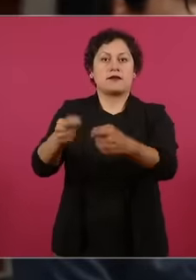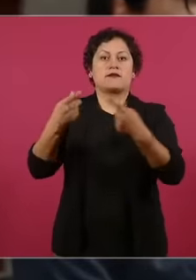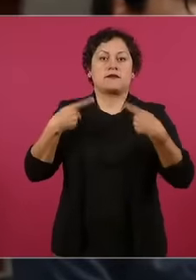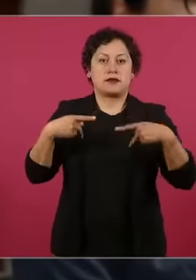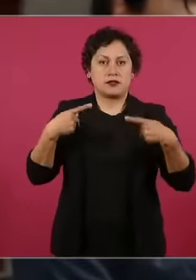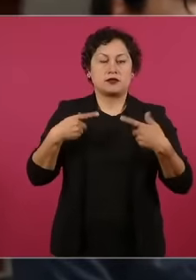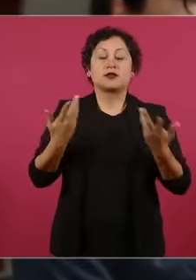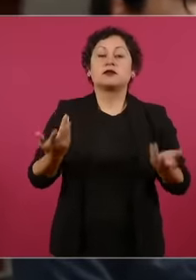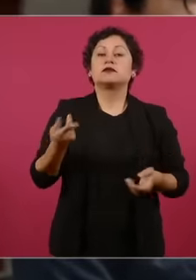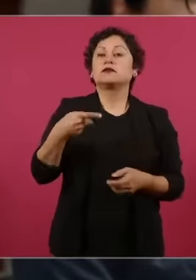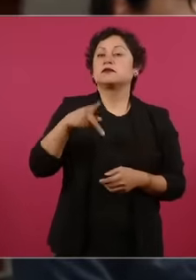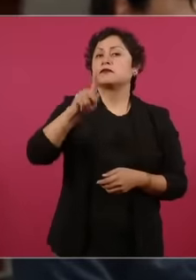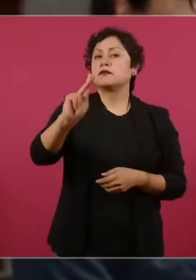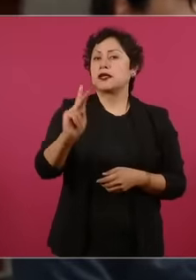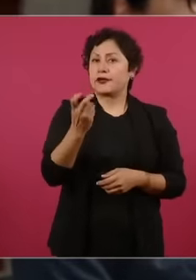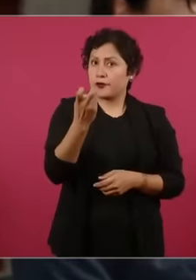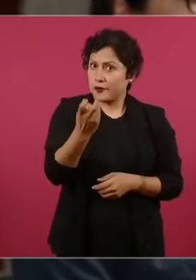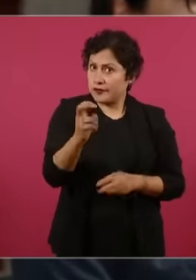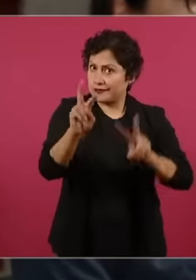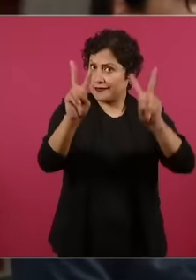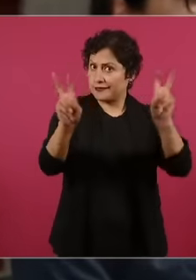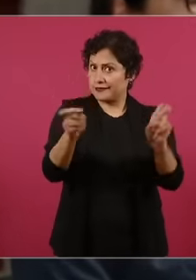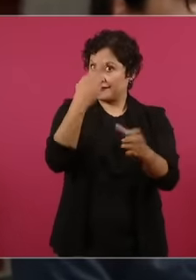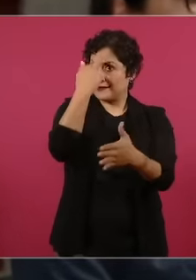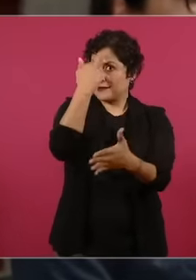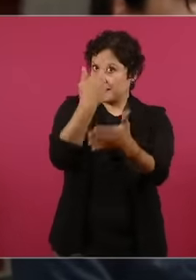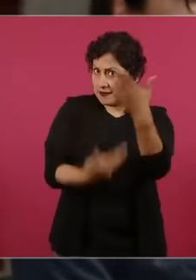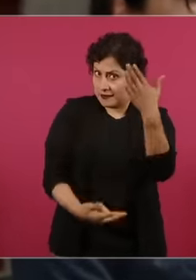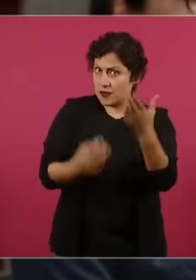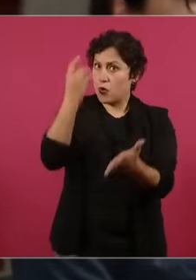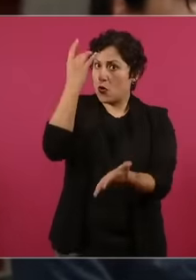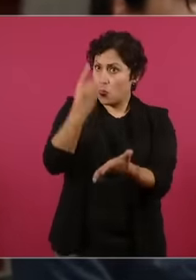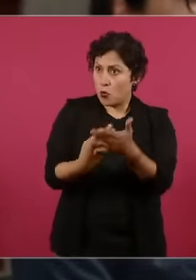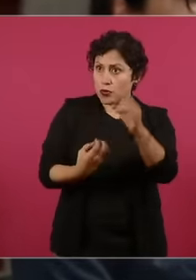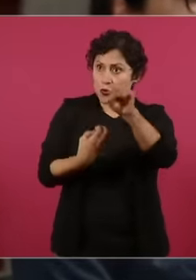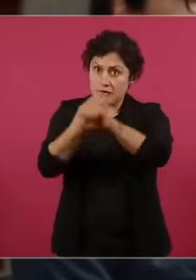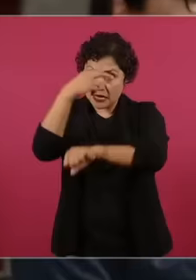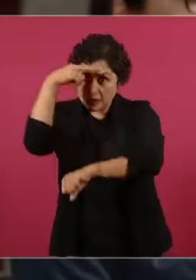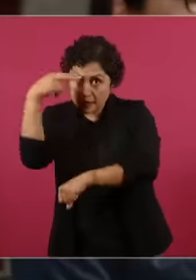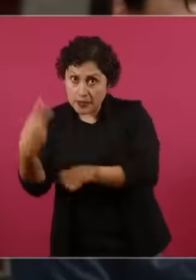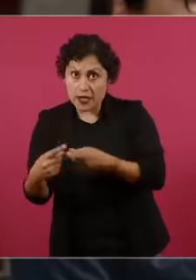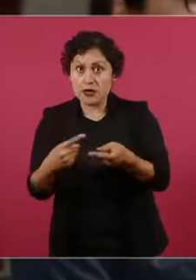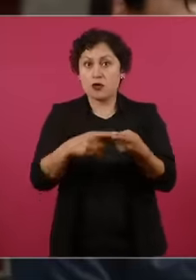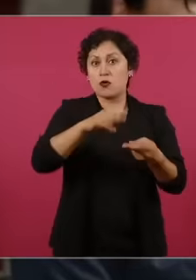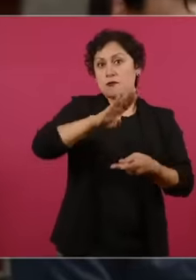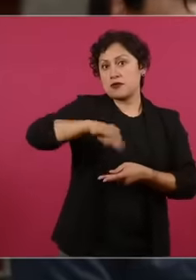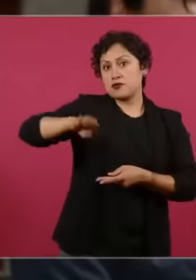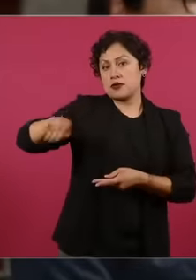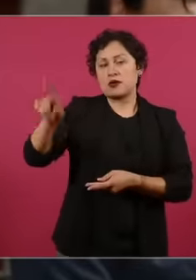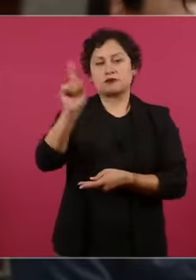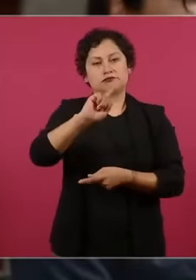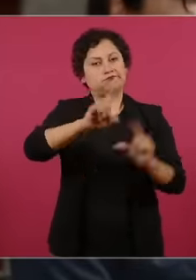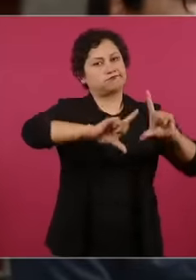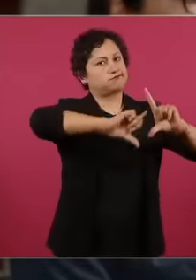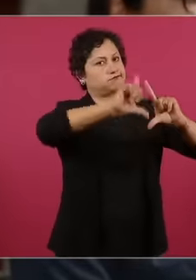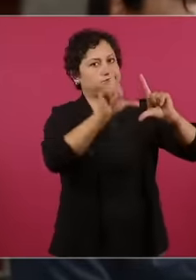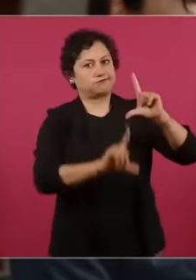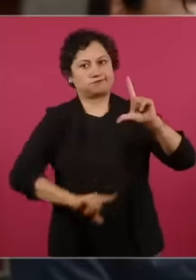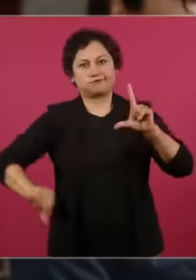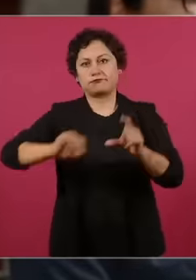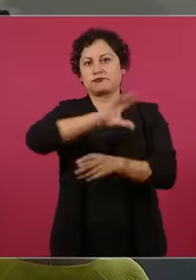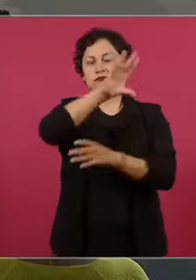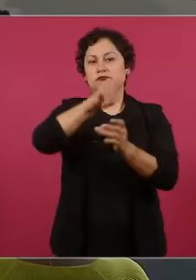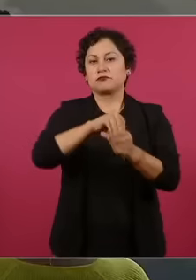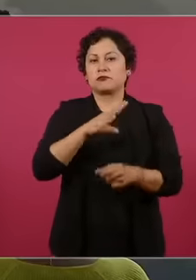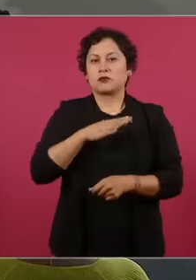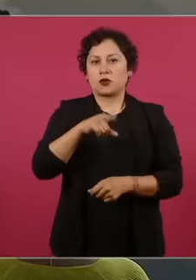Pero este delito no solo es Estado de México, Michoacán, es en todo el país. Usted sabe, presidente, también que por